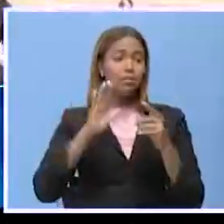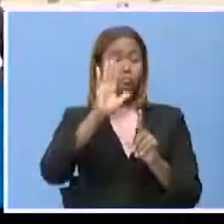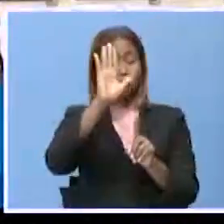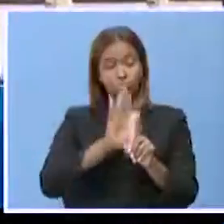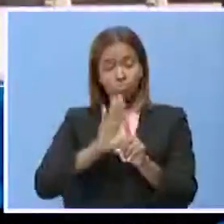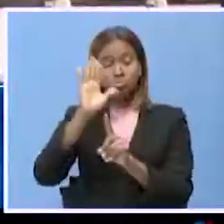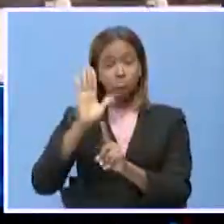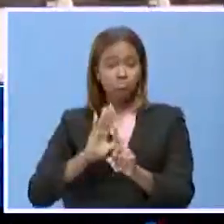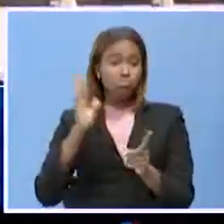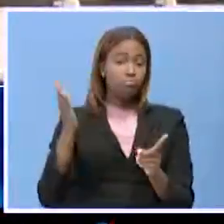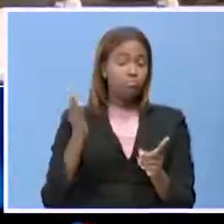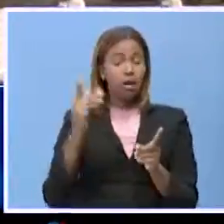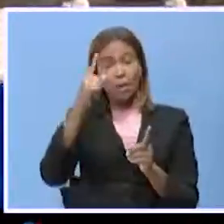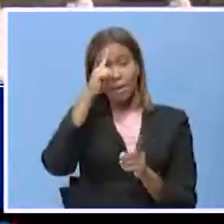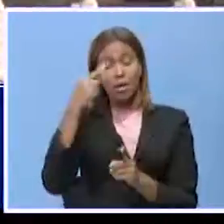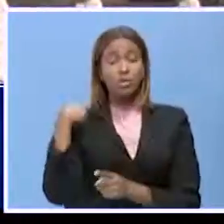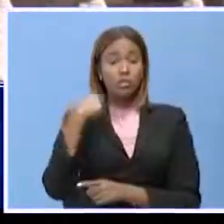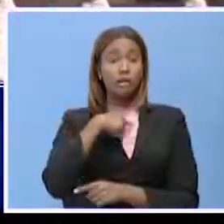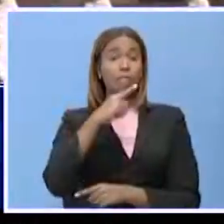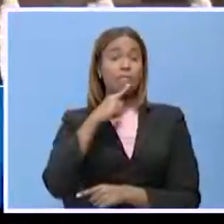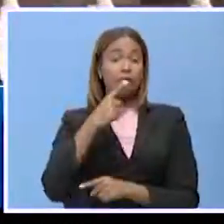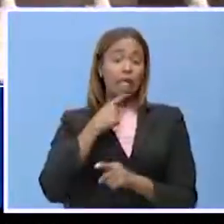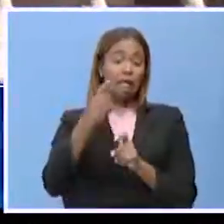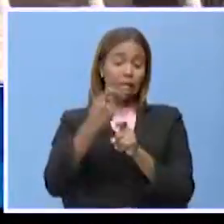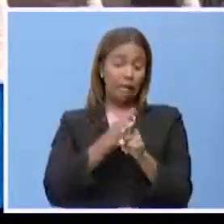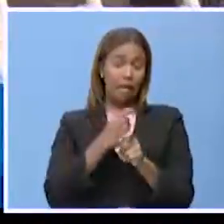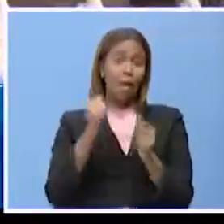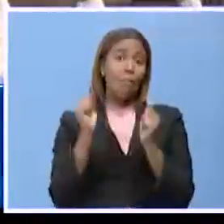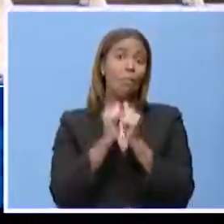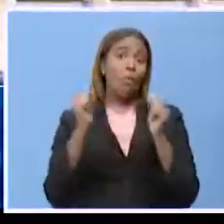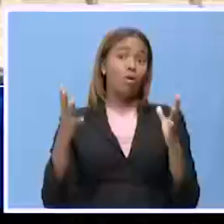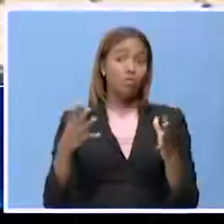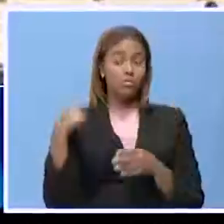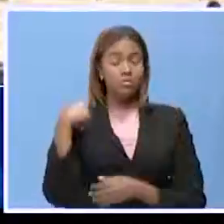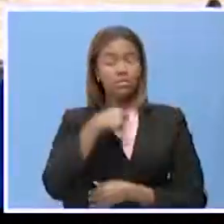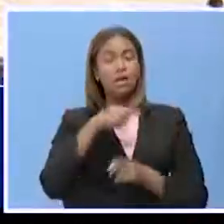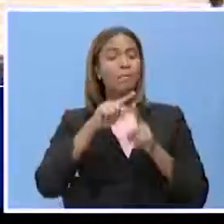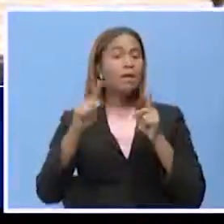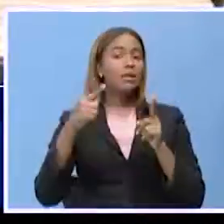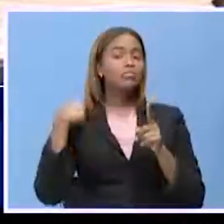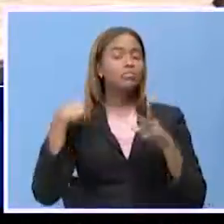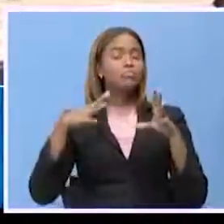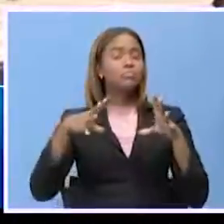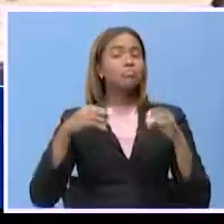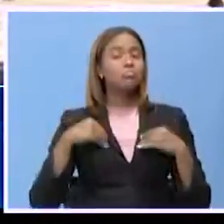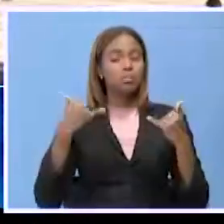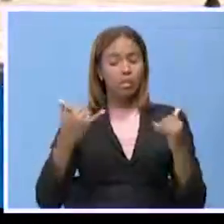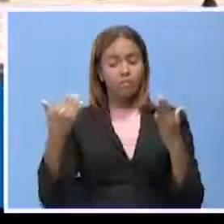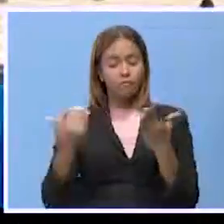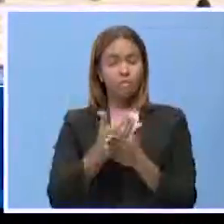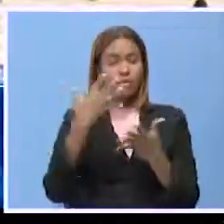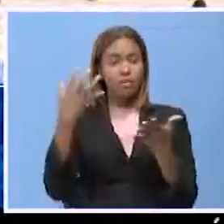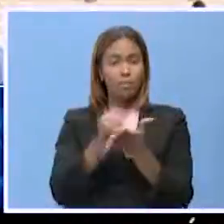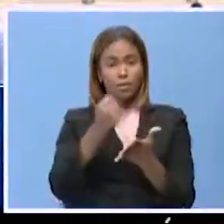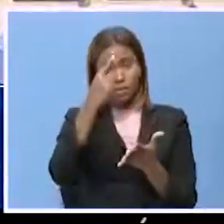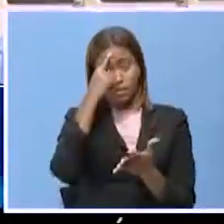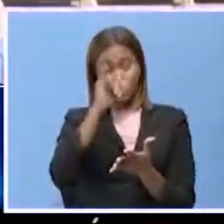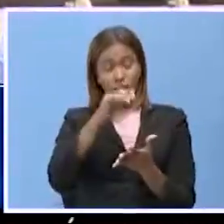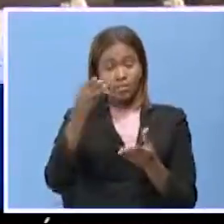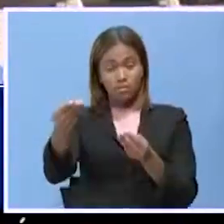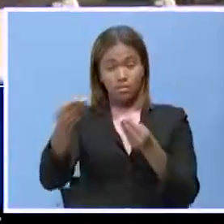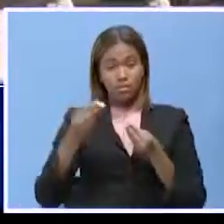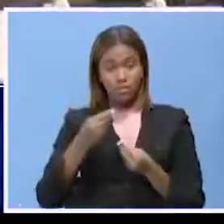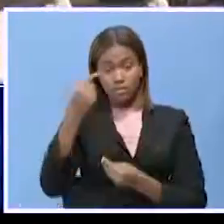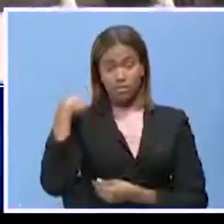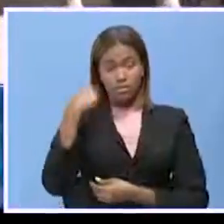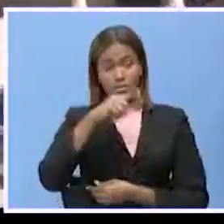sus contras, para nosotros nos afectó muchísimo, pero bueno, asumimos que esta nueva oportunidad que nos han dado